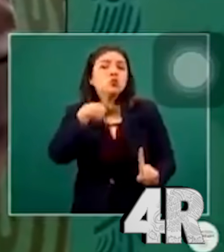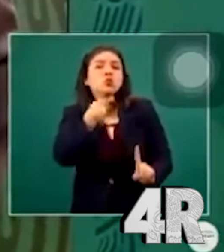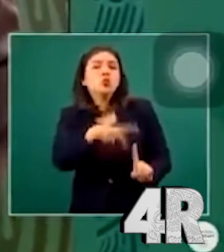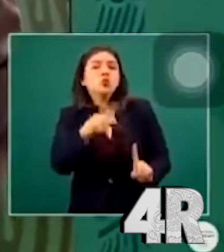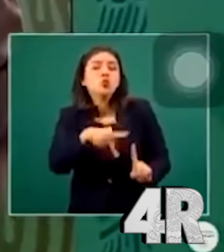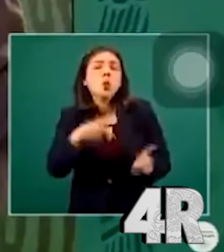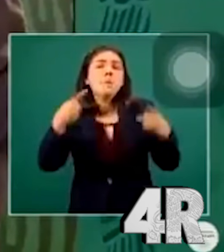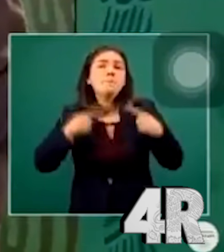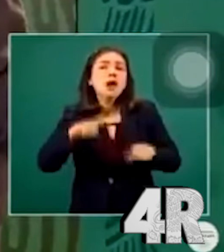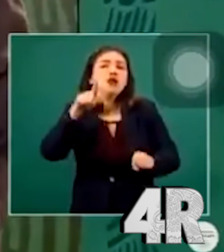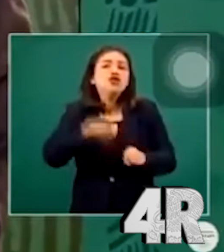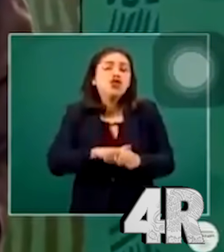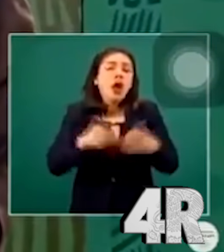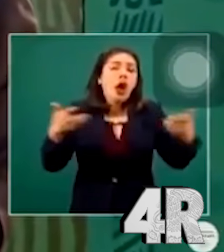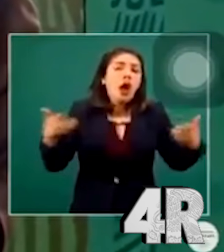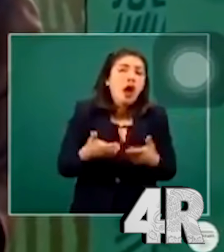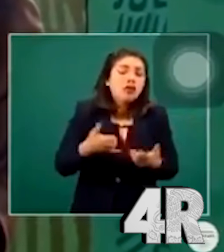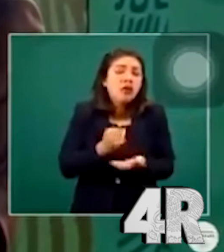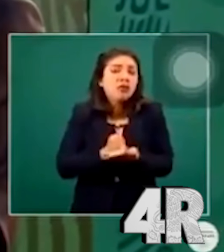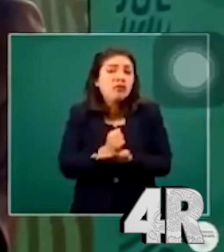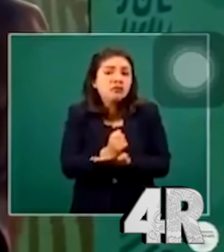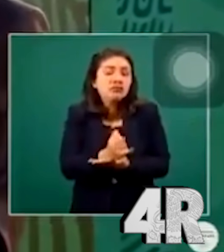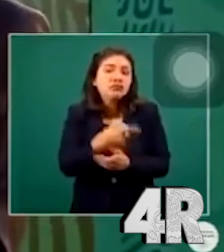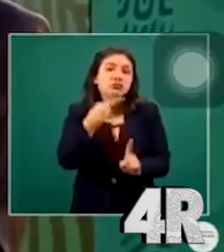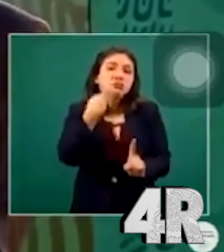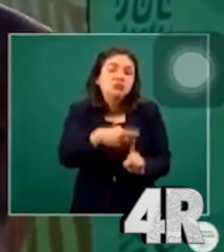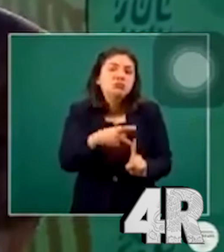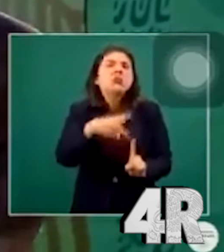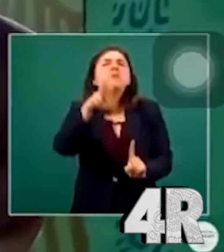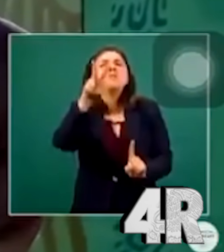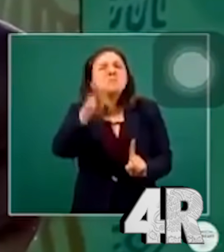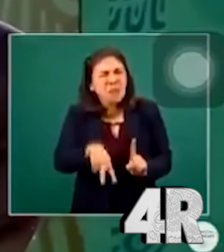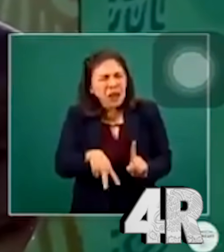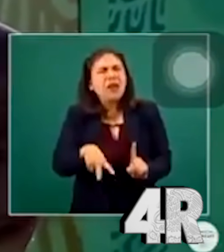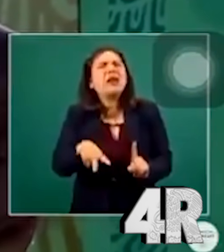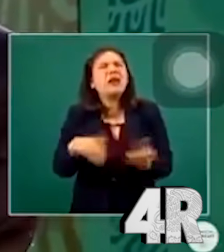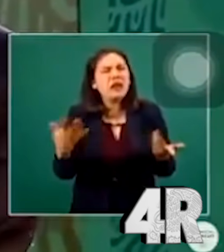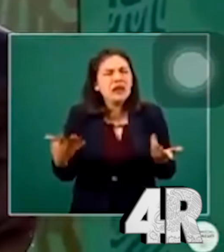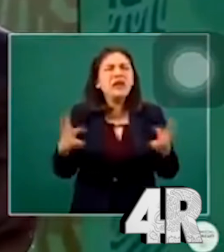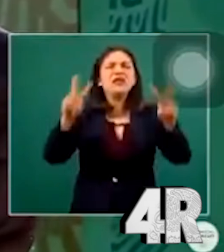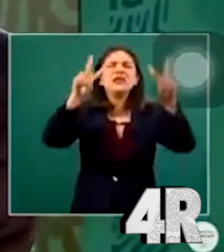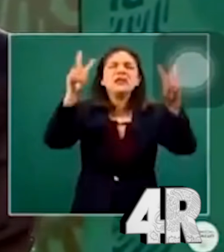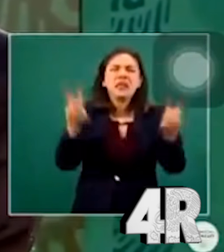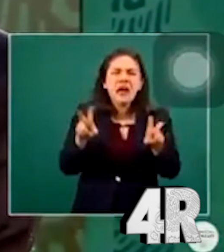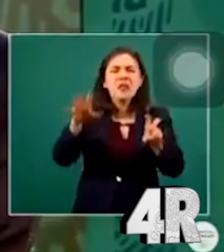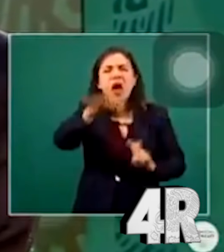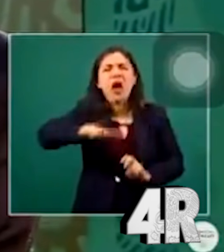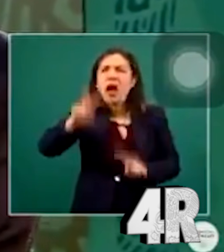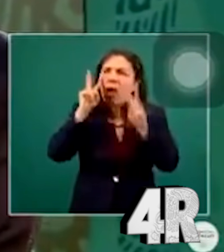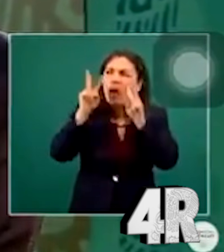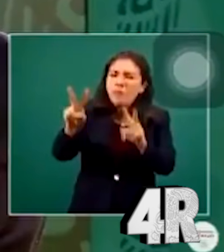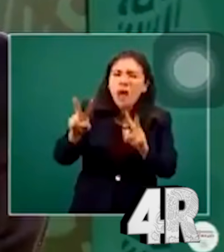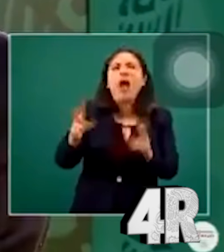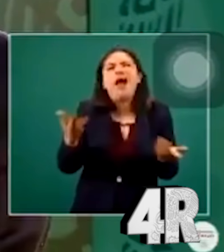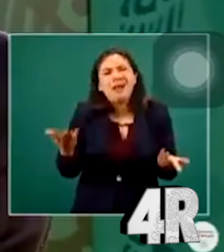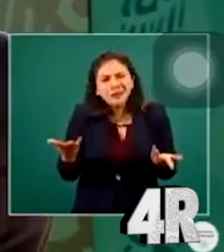situación en lo personal, pues, aunque sí es un asunto público,